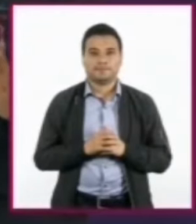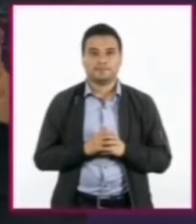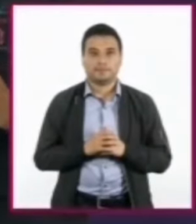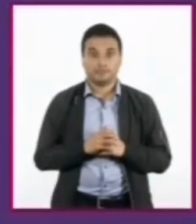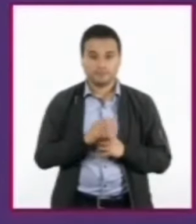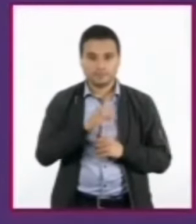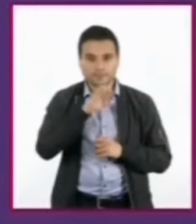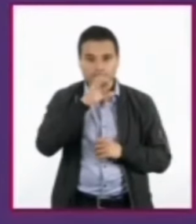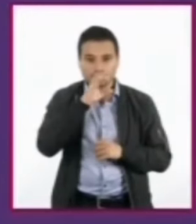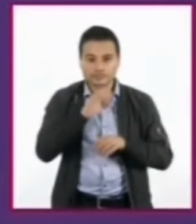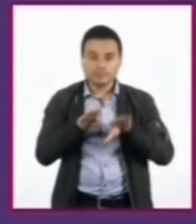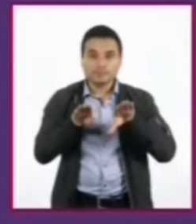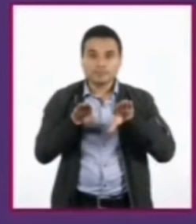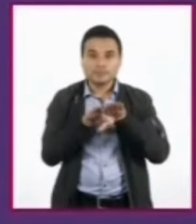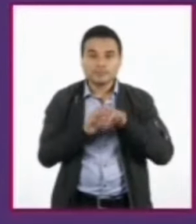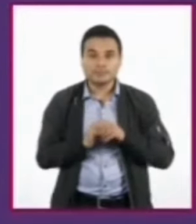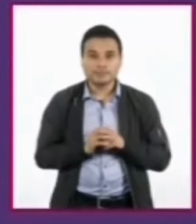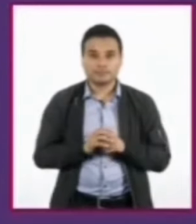Increíble,